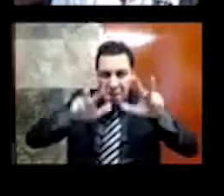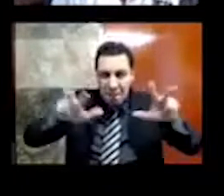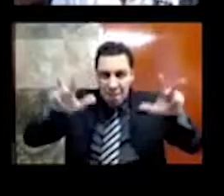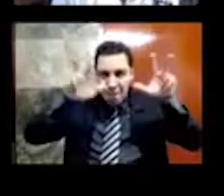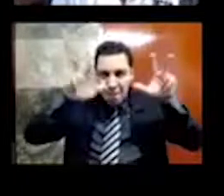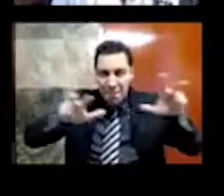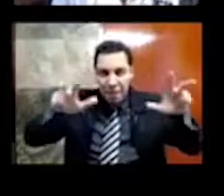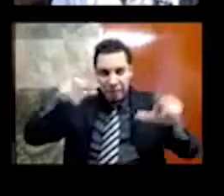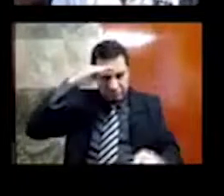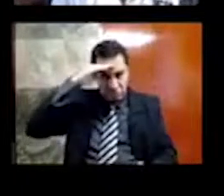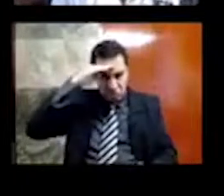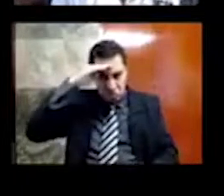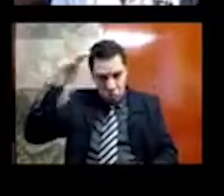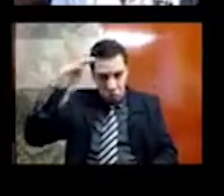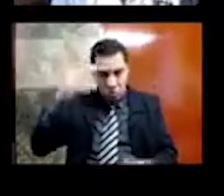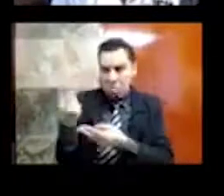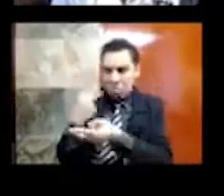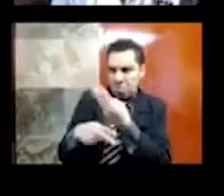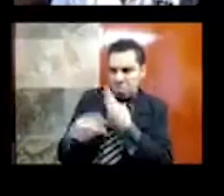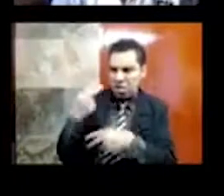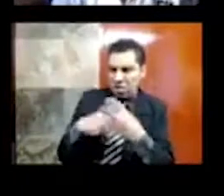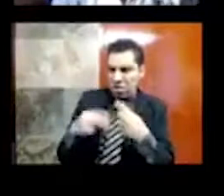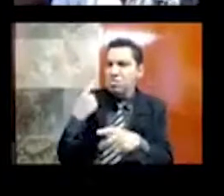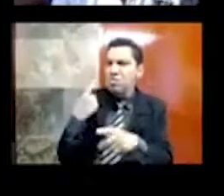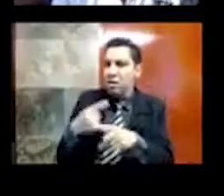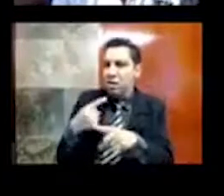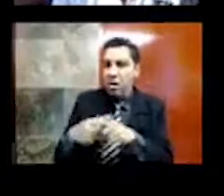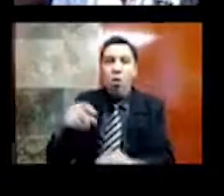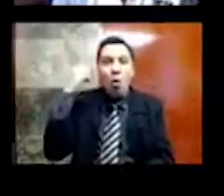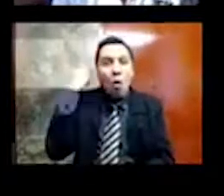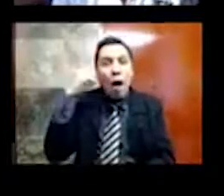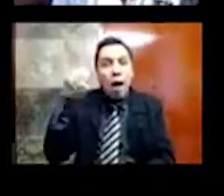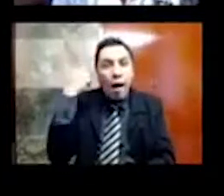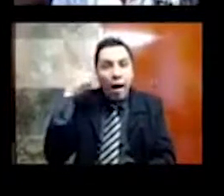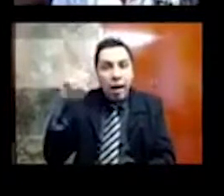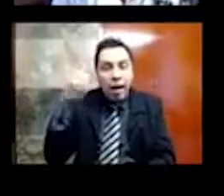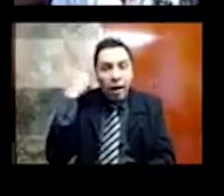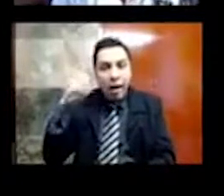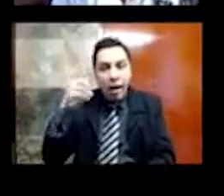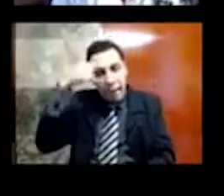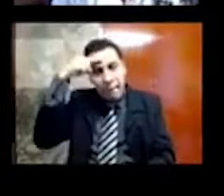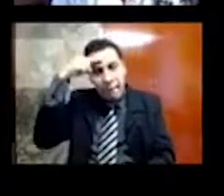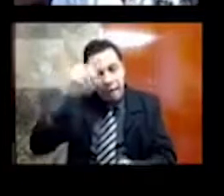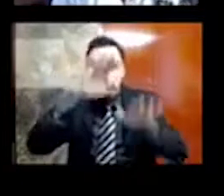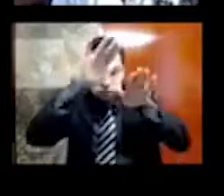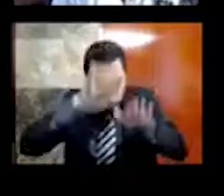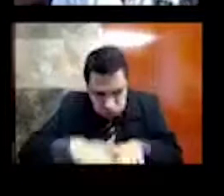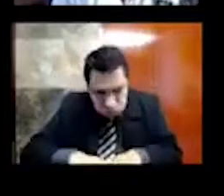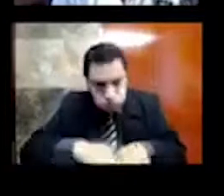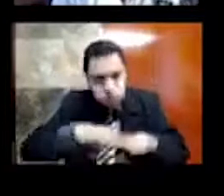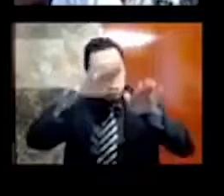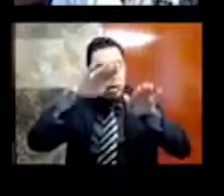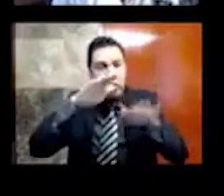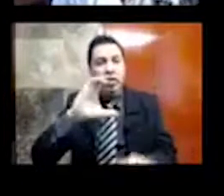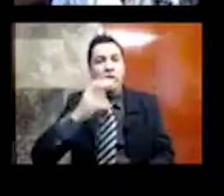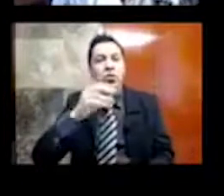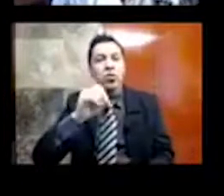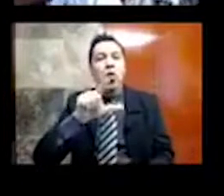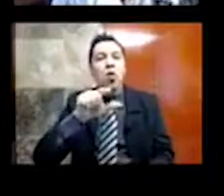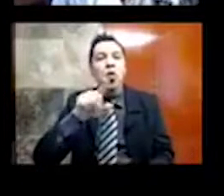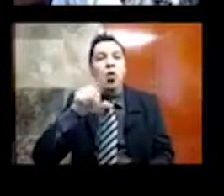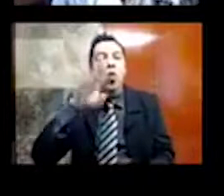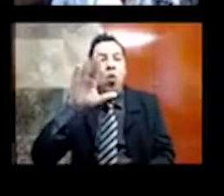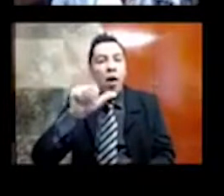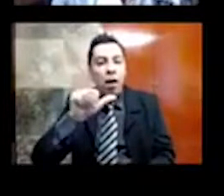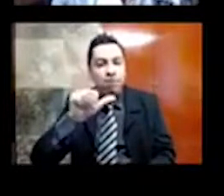tierras, desde Oaxaca, a consagrarse a Cholula. Aquí lo vemos muy elegante, tiene su casco de